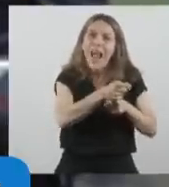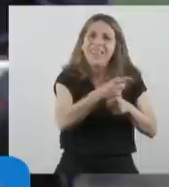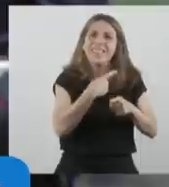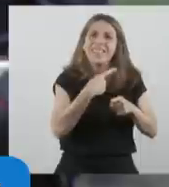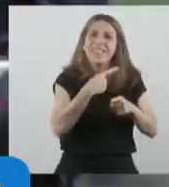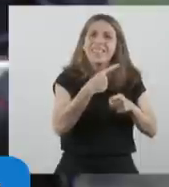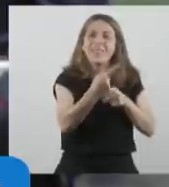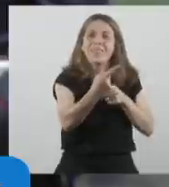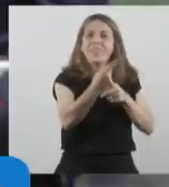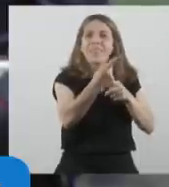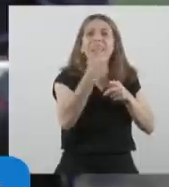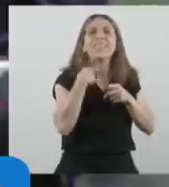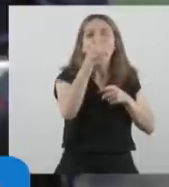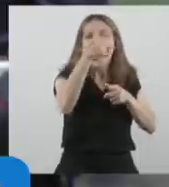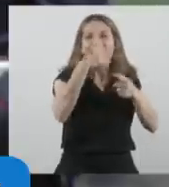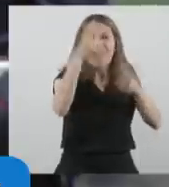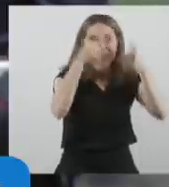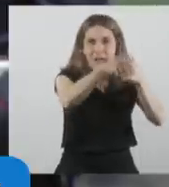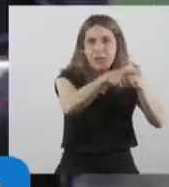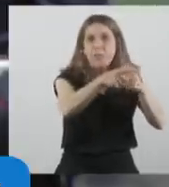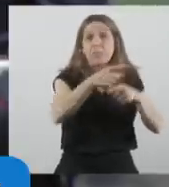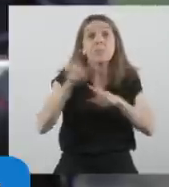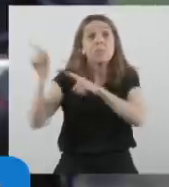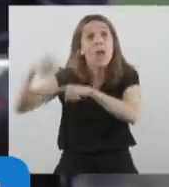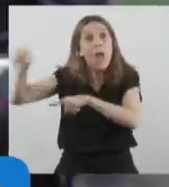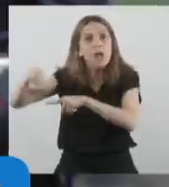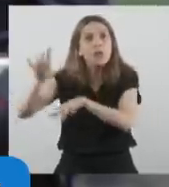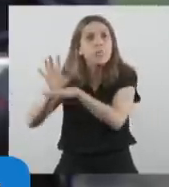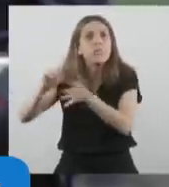ellos allí dieron el grito de dolores